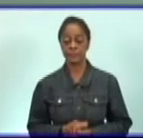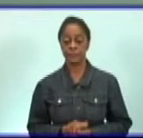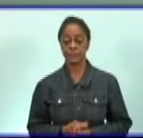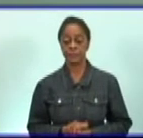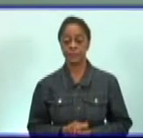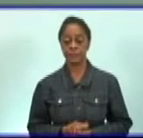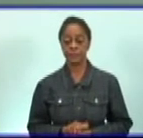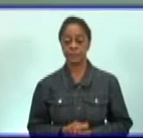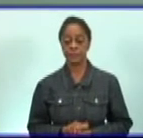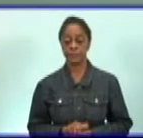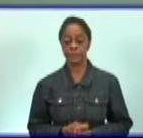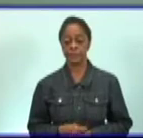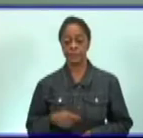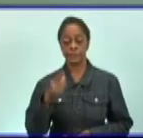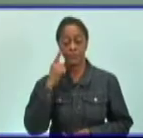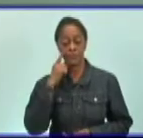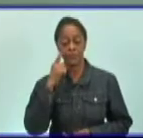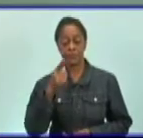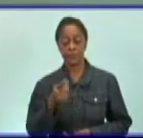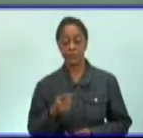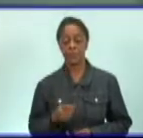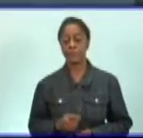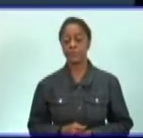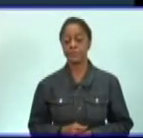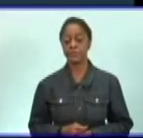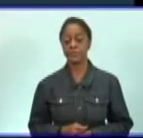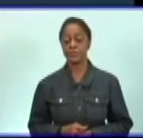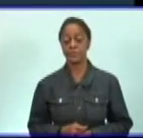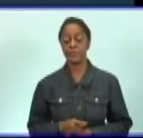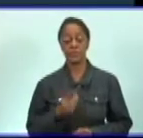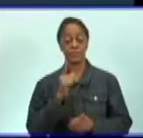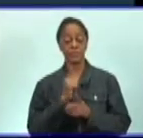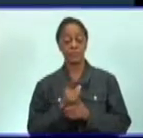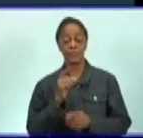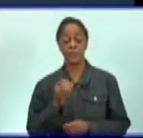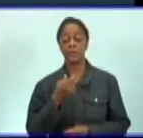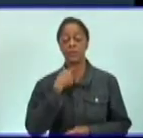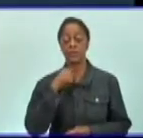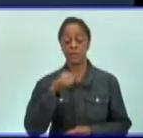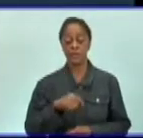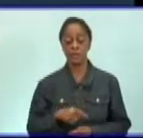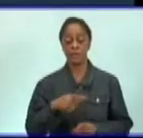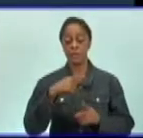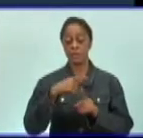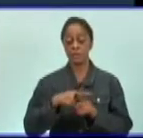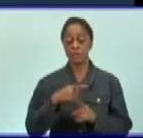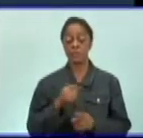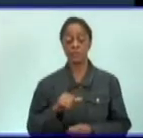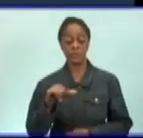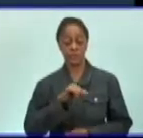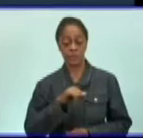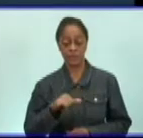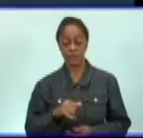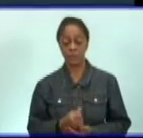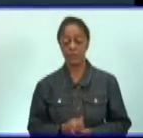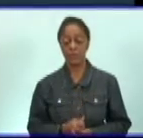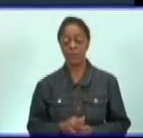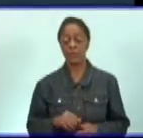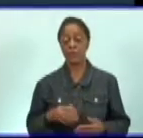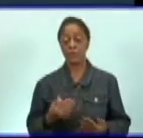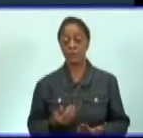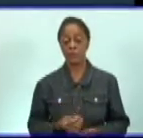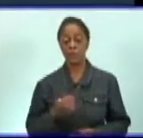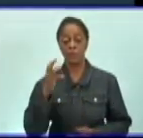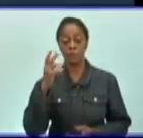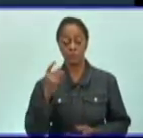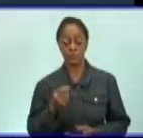pueden apreciar, en este ejemplo estamos frente a un ejercicio de adición también con